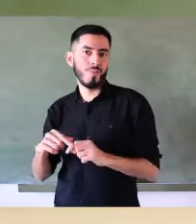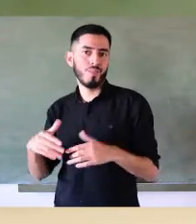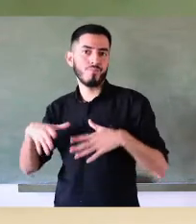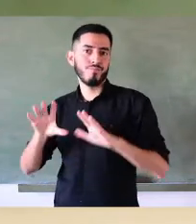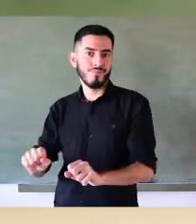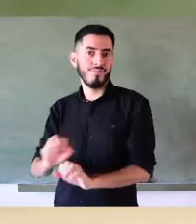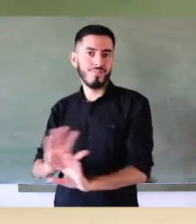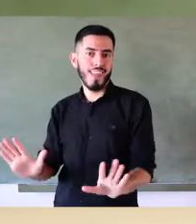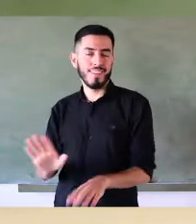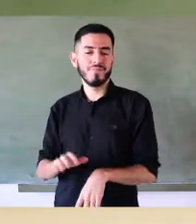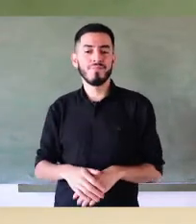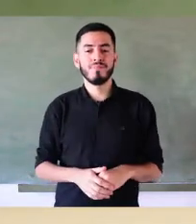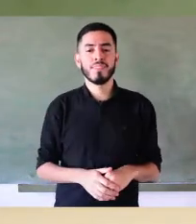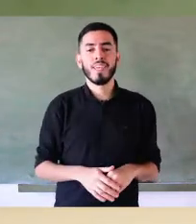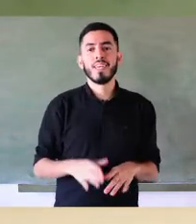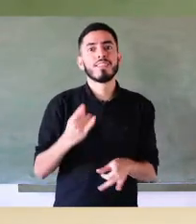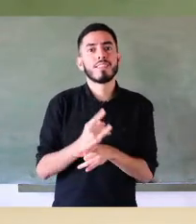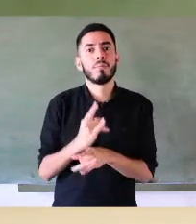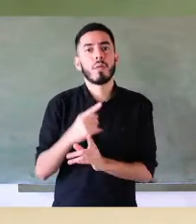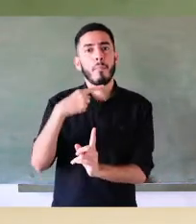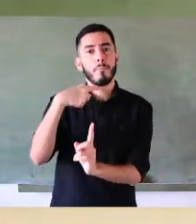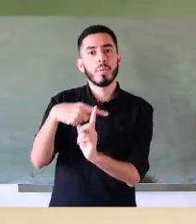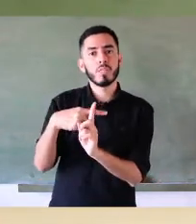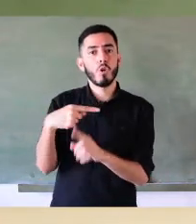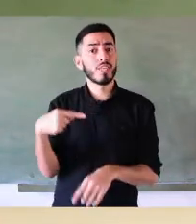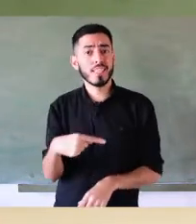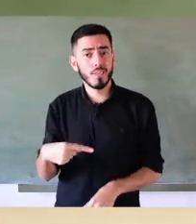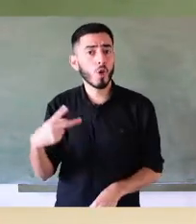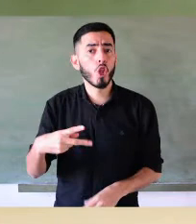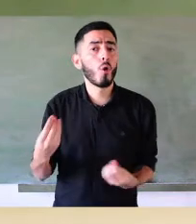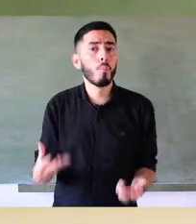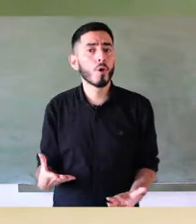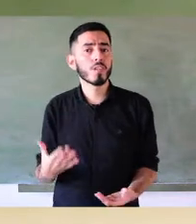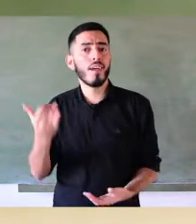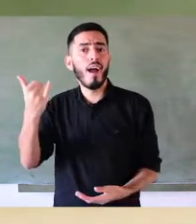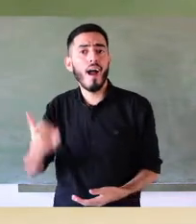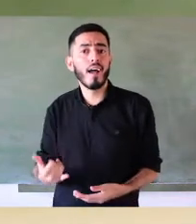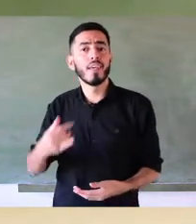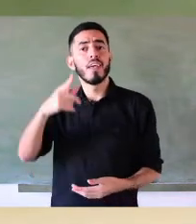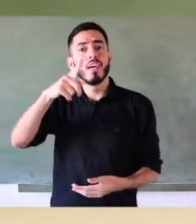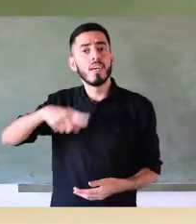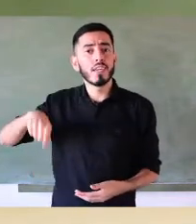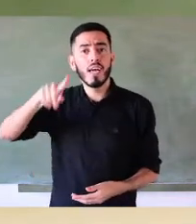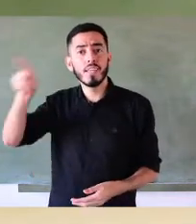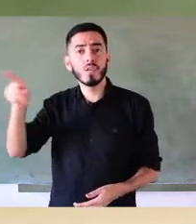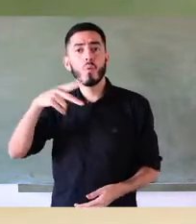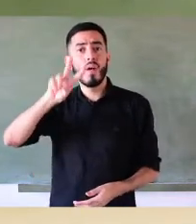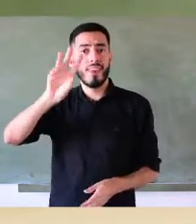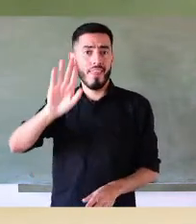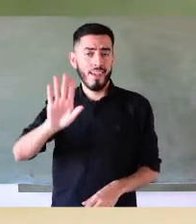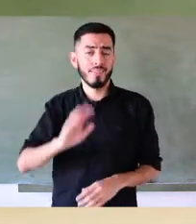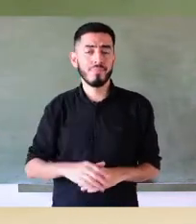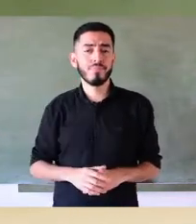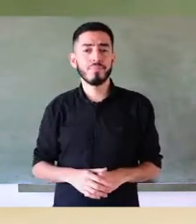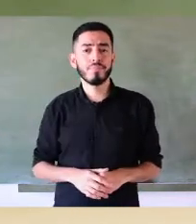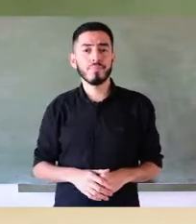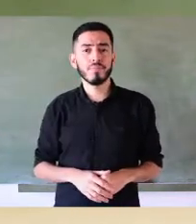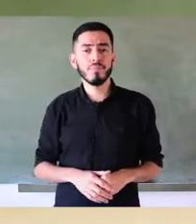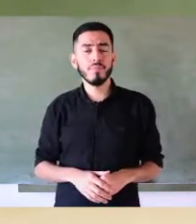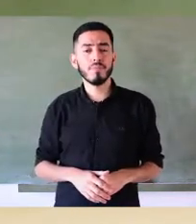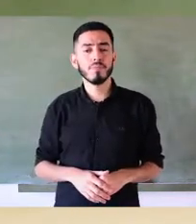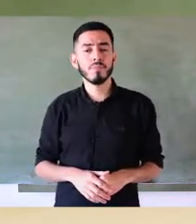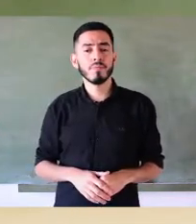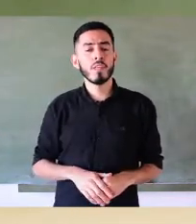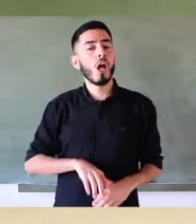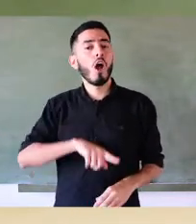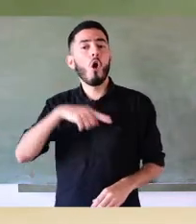siempre dos signos, tanto positivo como negativo, porque teníamos una raíz cuadrada, una raíz de índice par. Pasemos